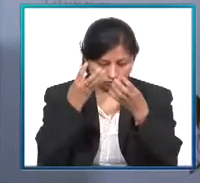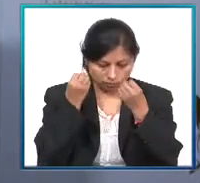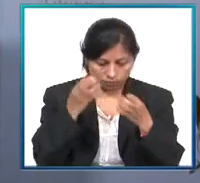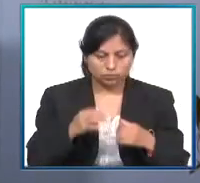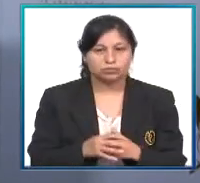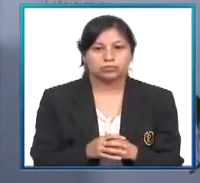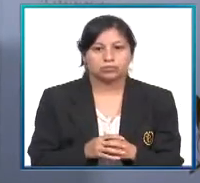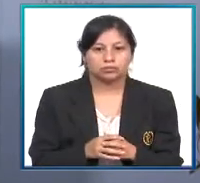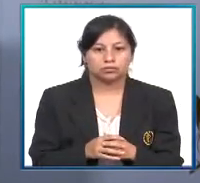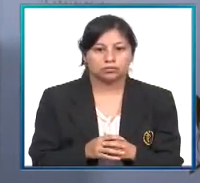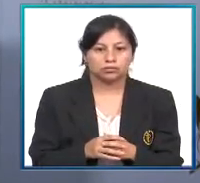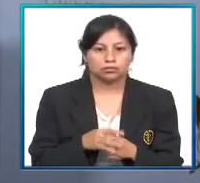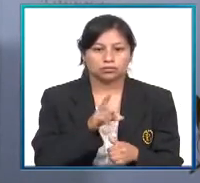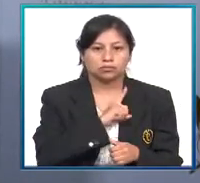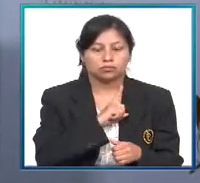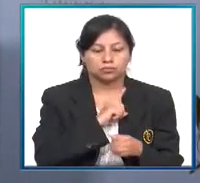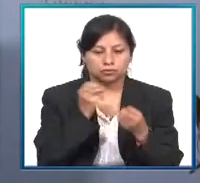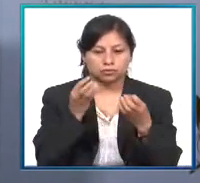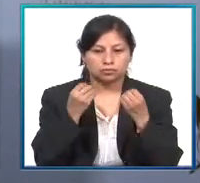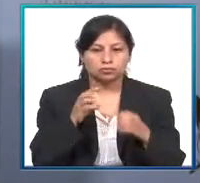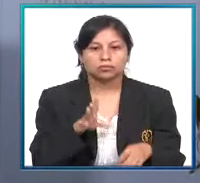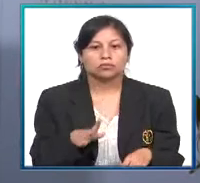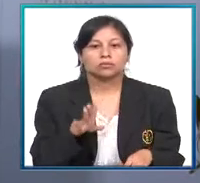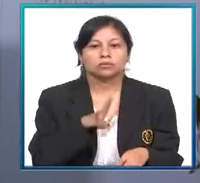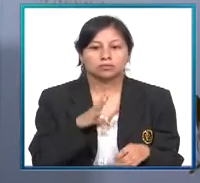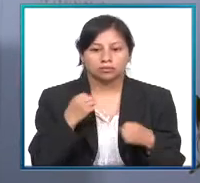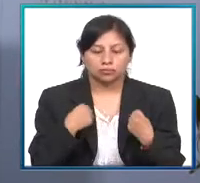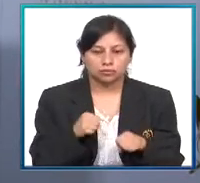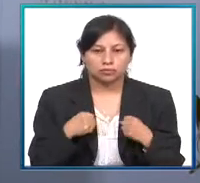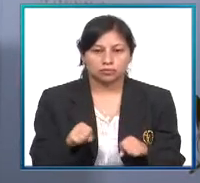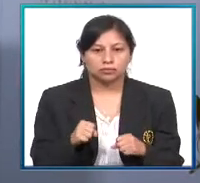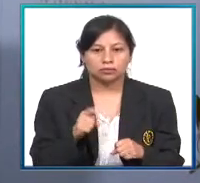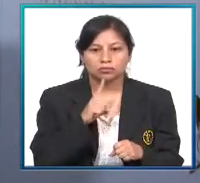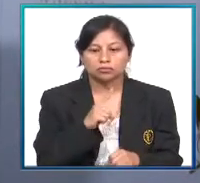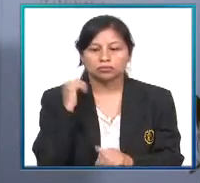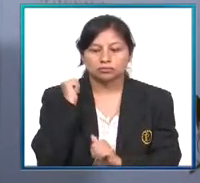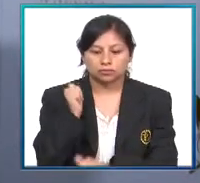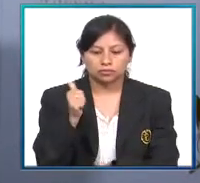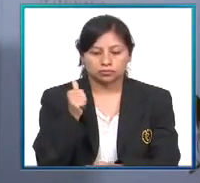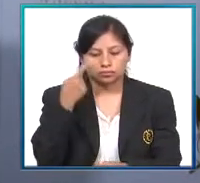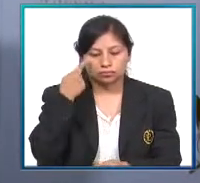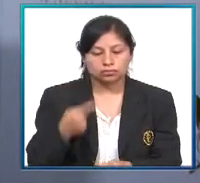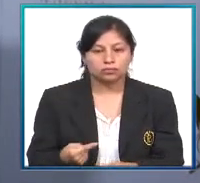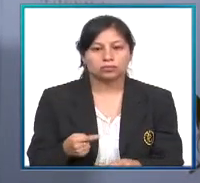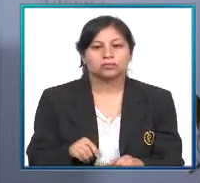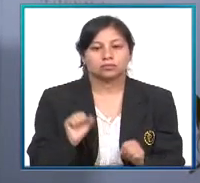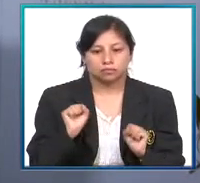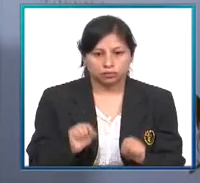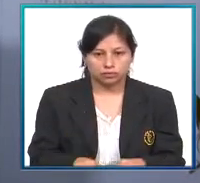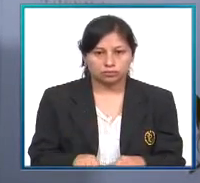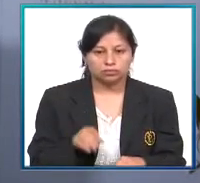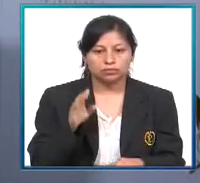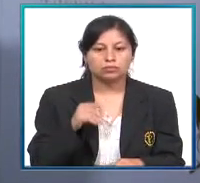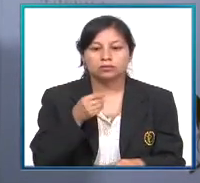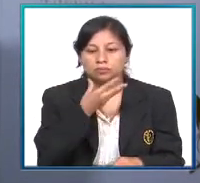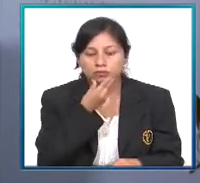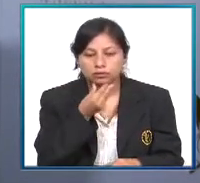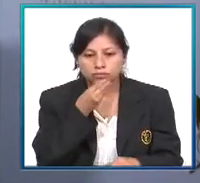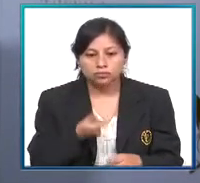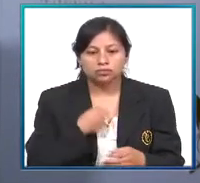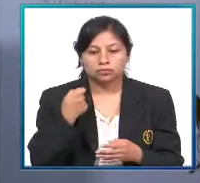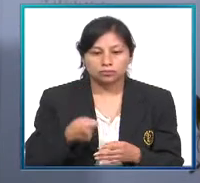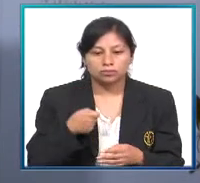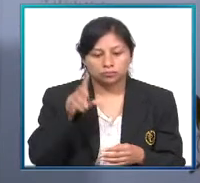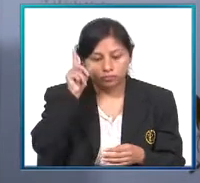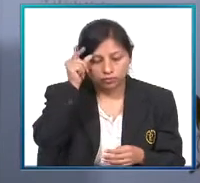información. Este cruce de información lo van a tener que estar haciendo cada 15 días y así los jubilados y pensionados